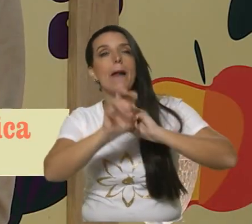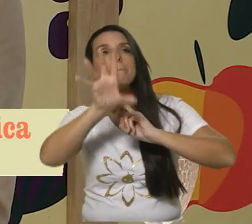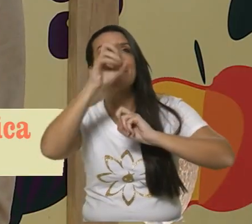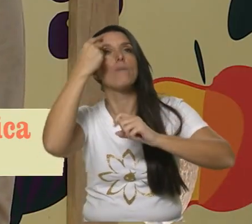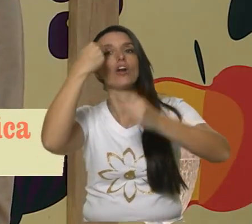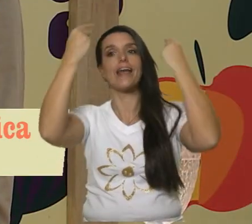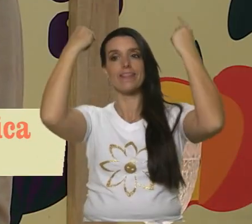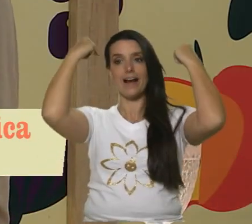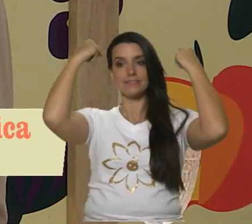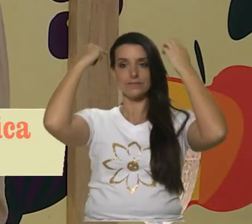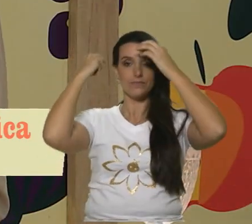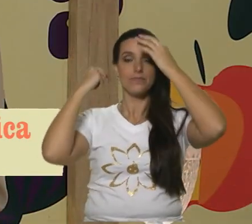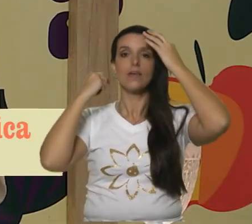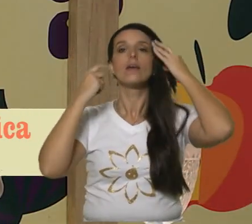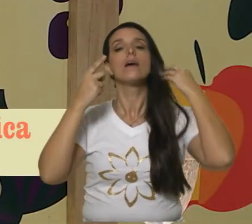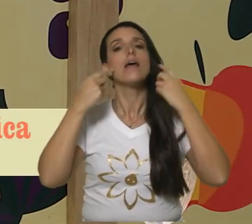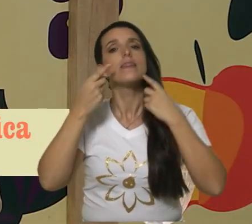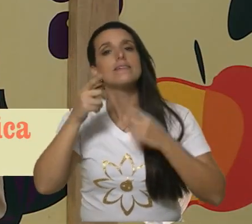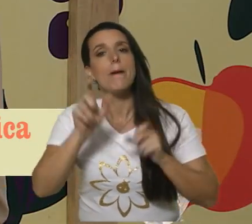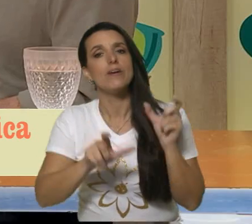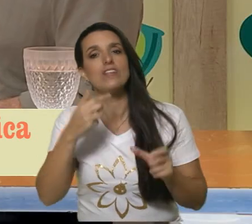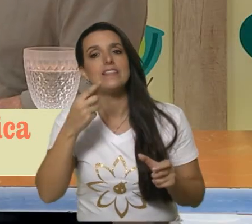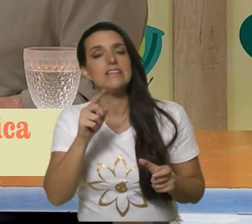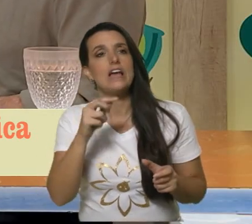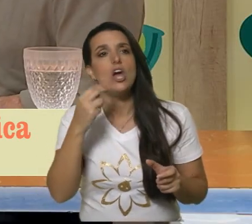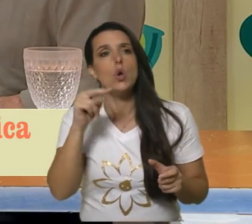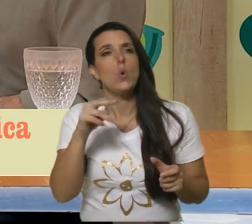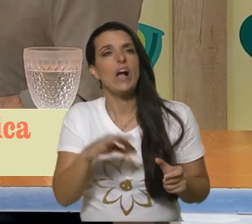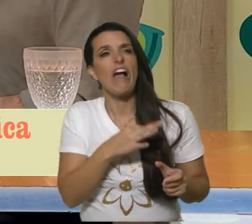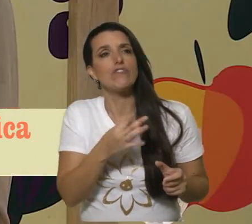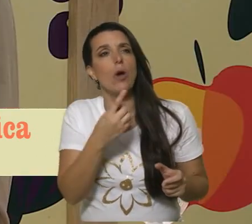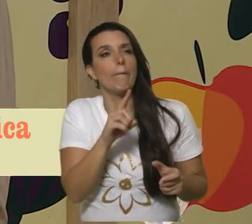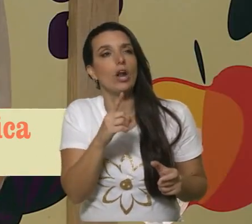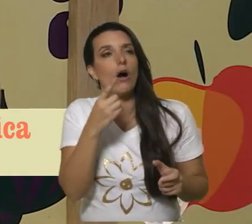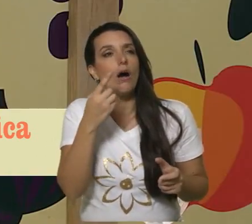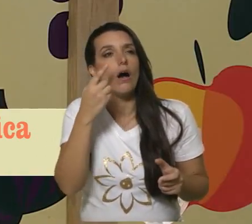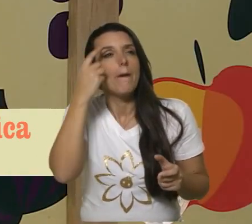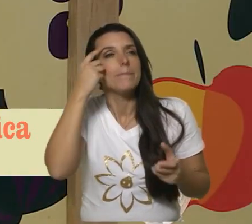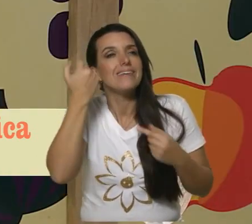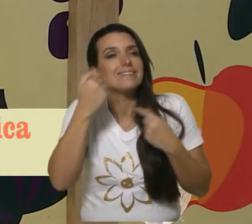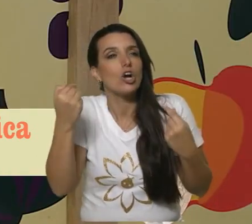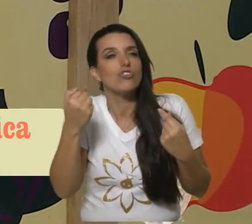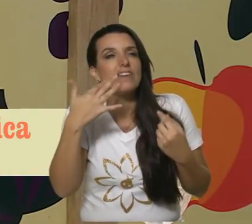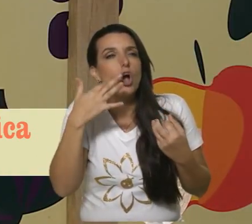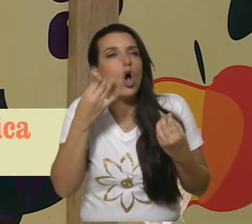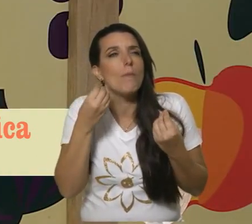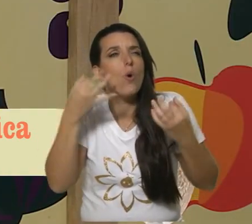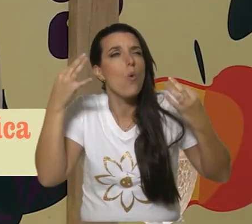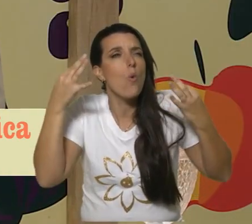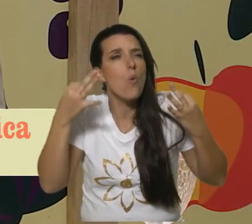tiene recuerdos que nunca vivió pero son muy pero muy vividos eh Bueno de hecho